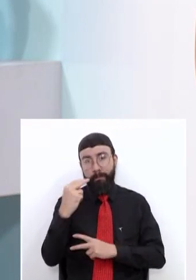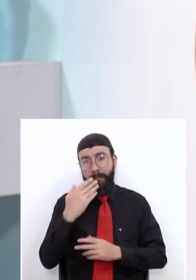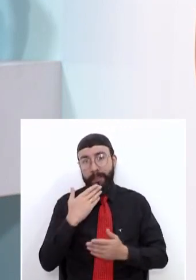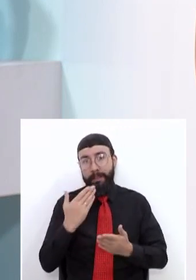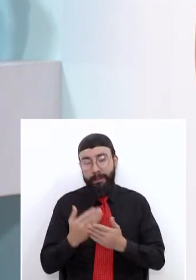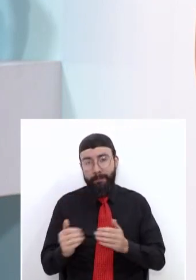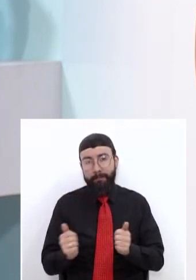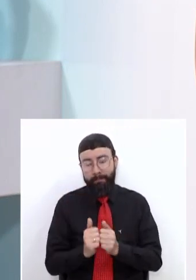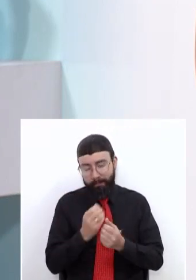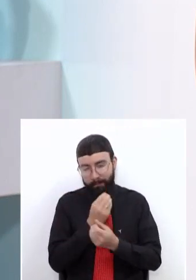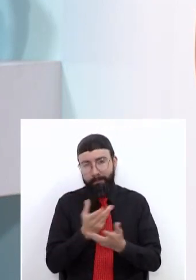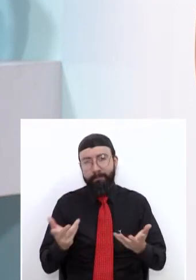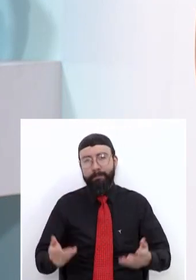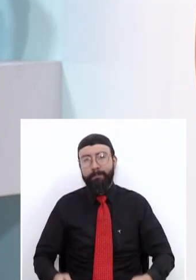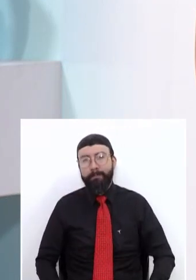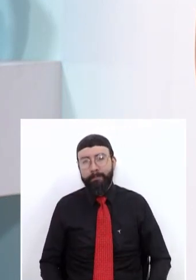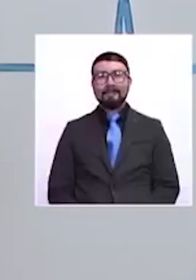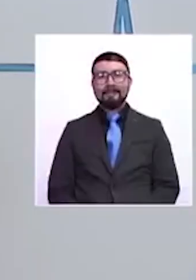muchas bendiciones.